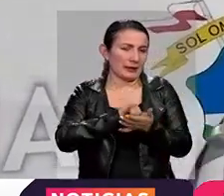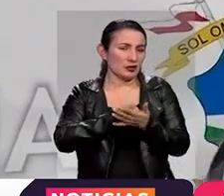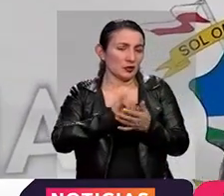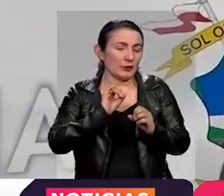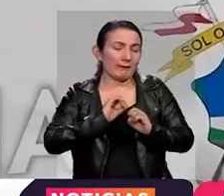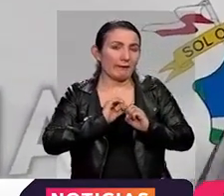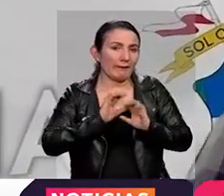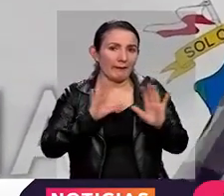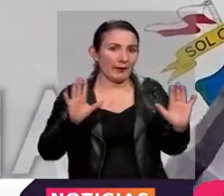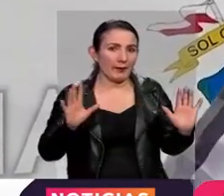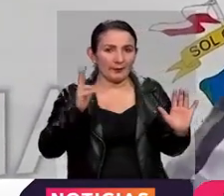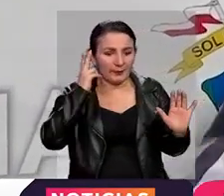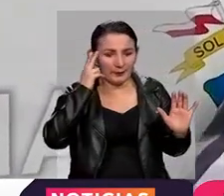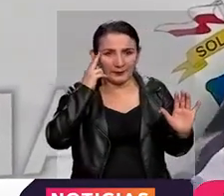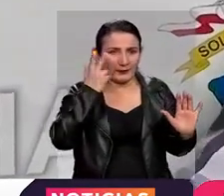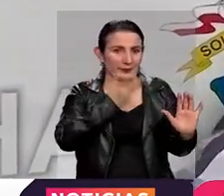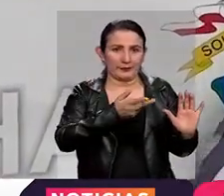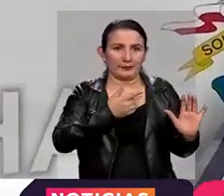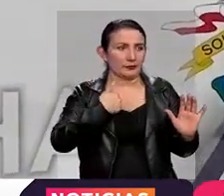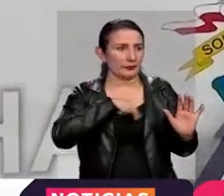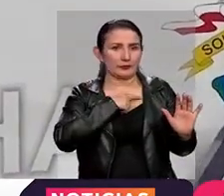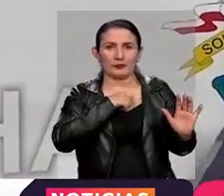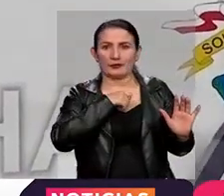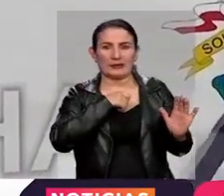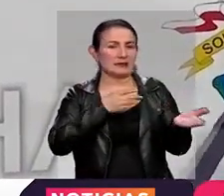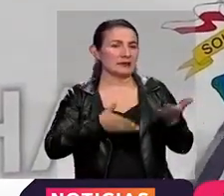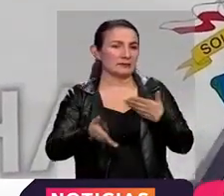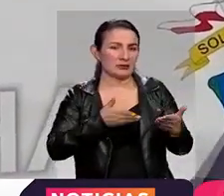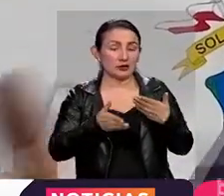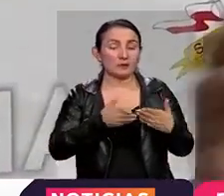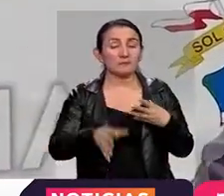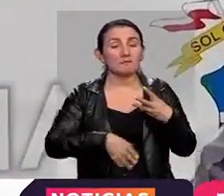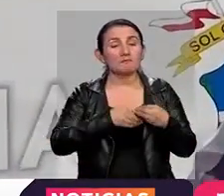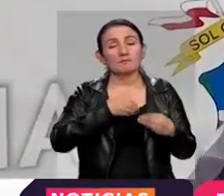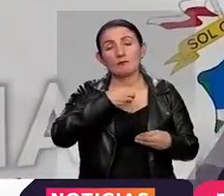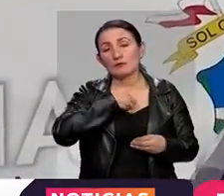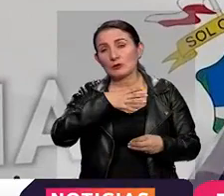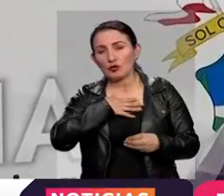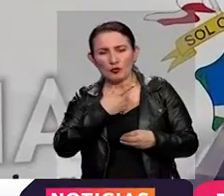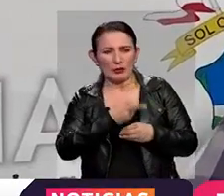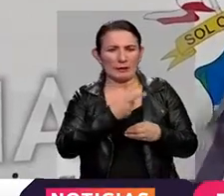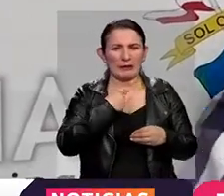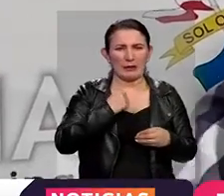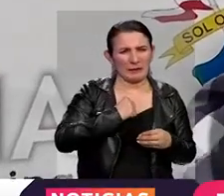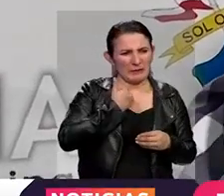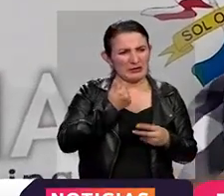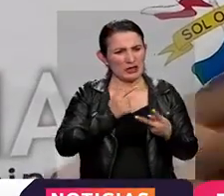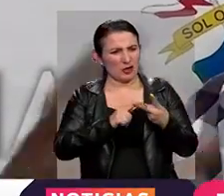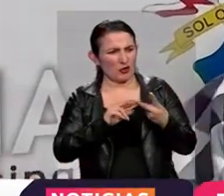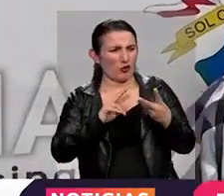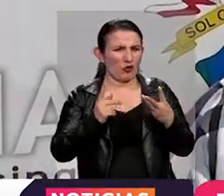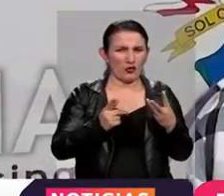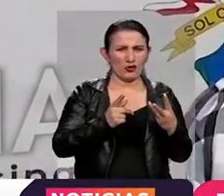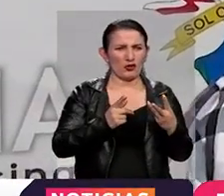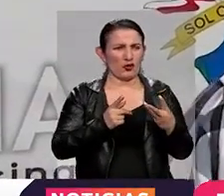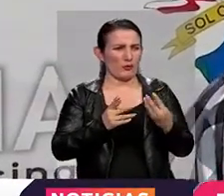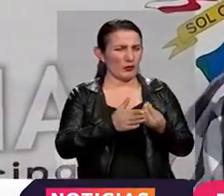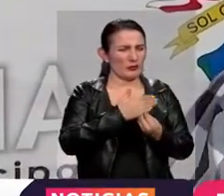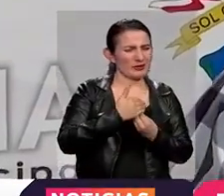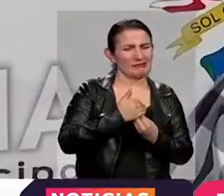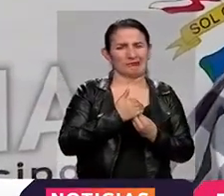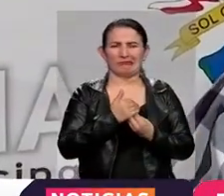Eso es claro, porque si estuviesen pagando, pues realmente están los servicios como vienen. En unas oportunidades aparecía como beneficiario, en otras oportunidades como